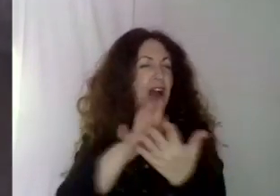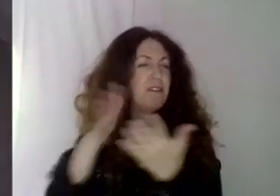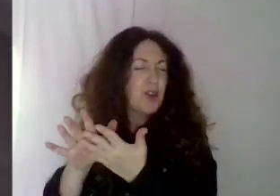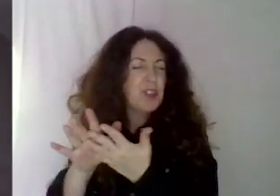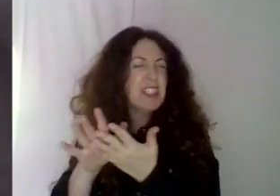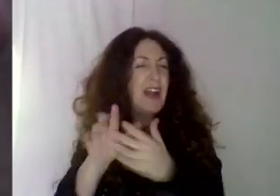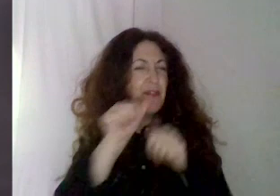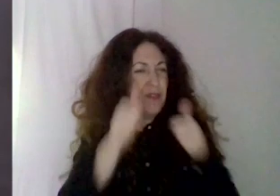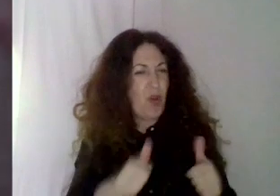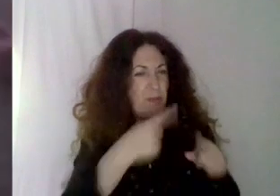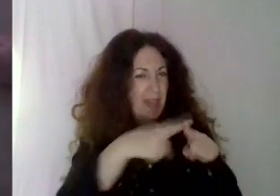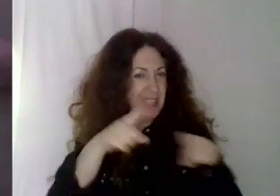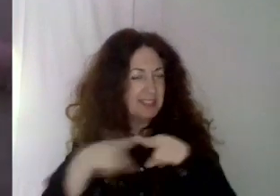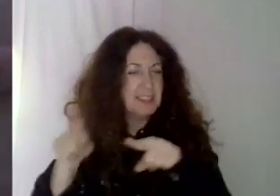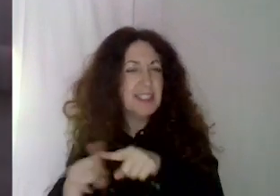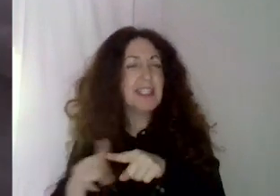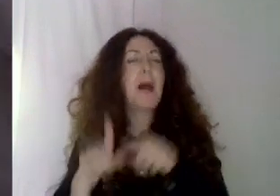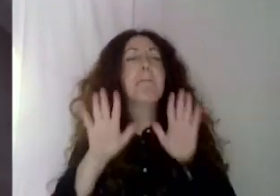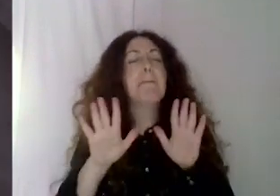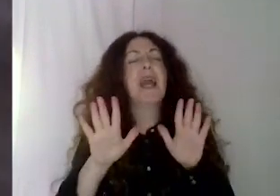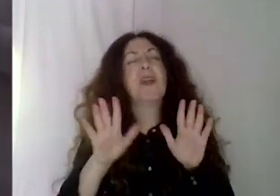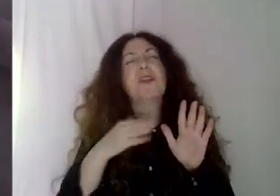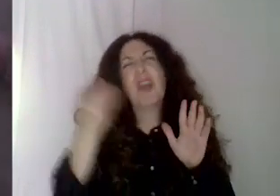¿verdad?, es decir, desde su forma de afrontar la vida,